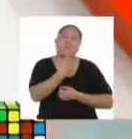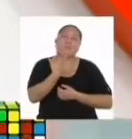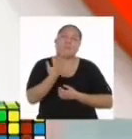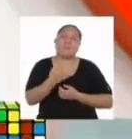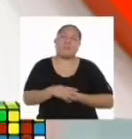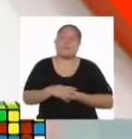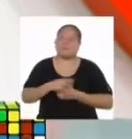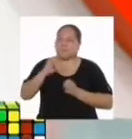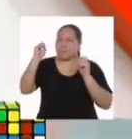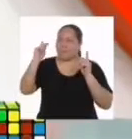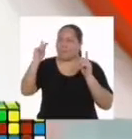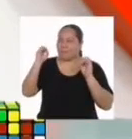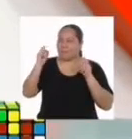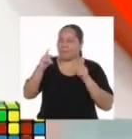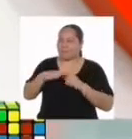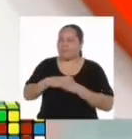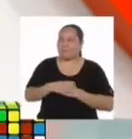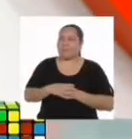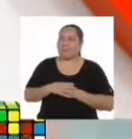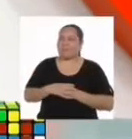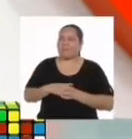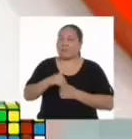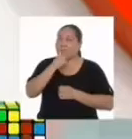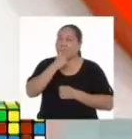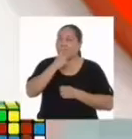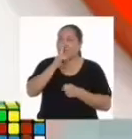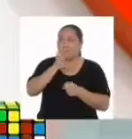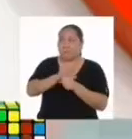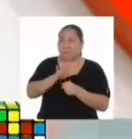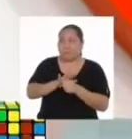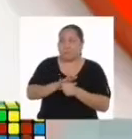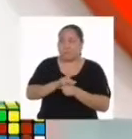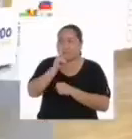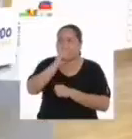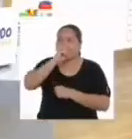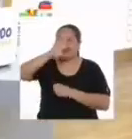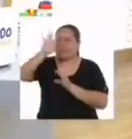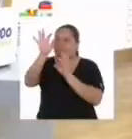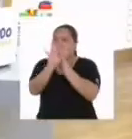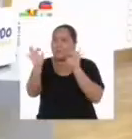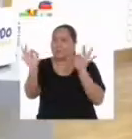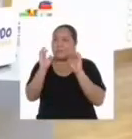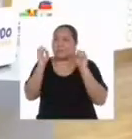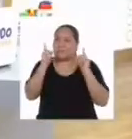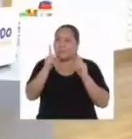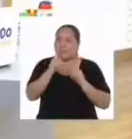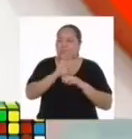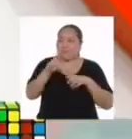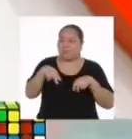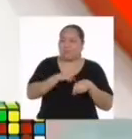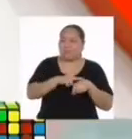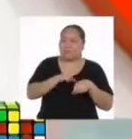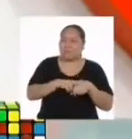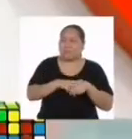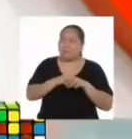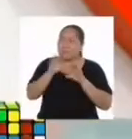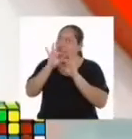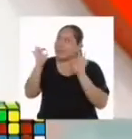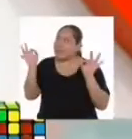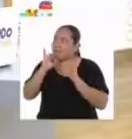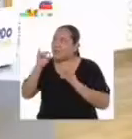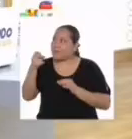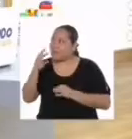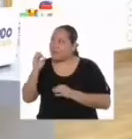decir? Está bien, Jonathan, te diré, pero debes prometerme no decirle a nadie. Bueno, ya, no hay problema. A